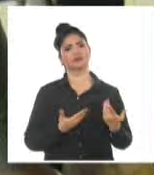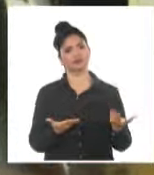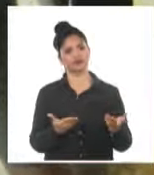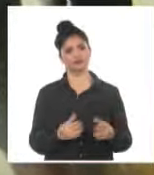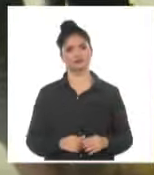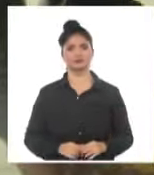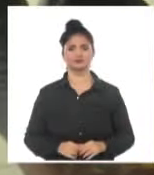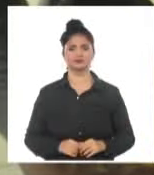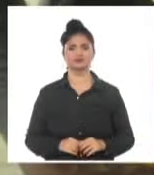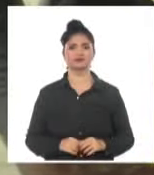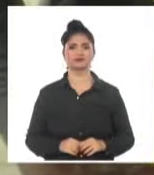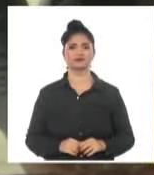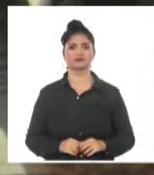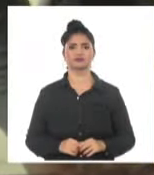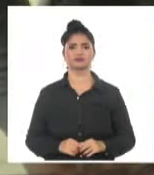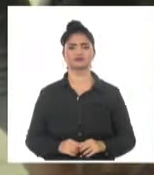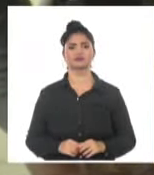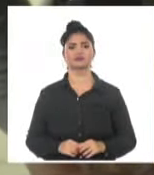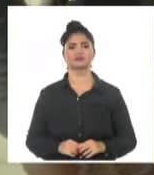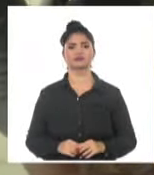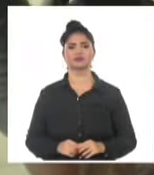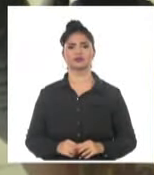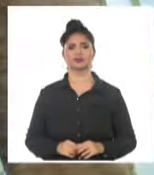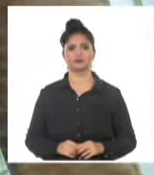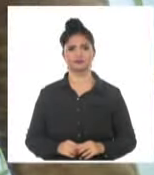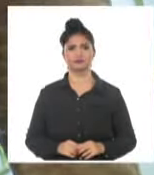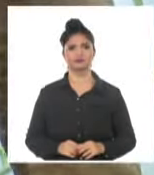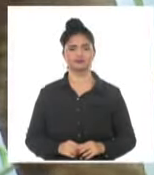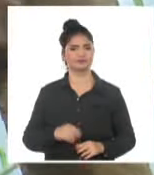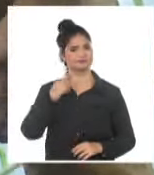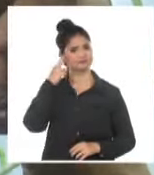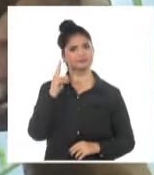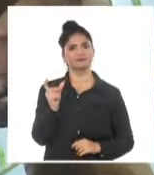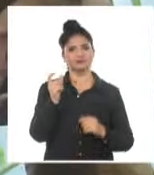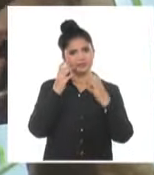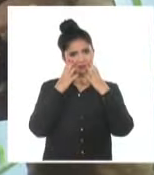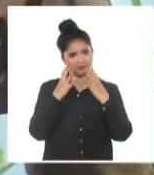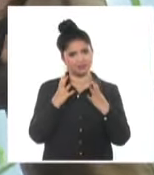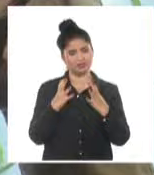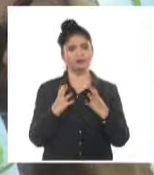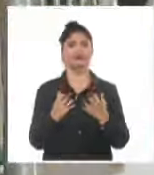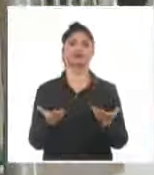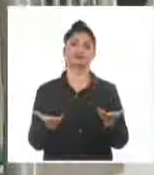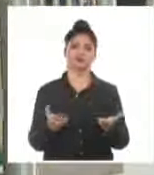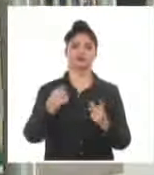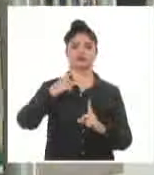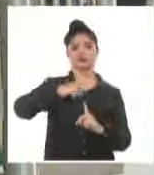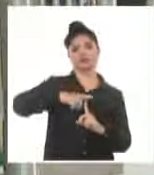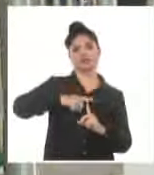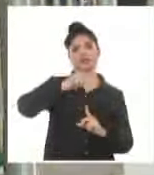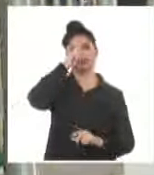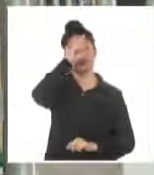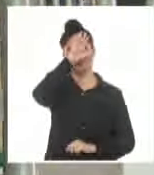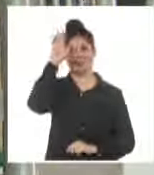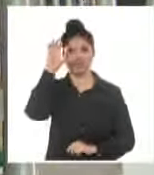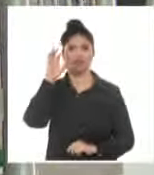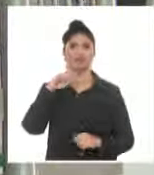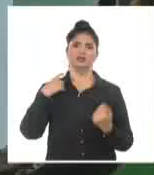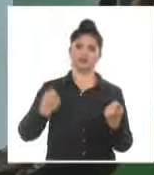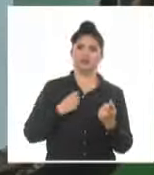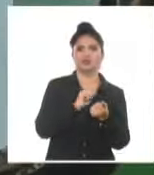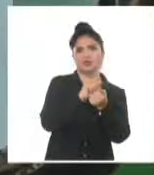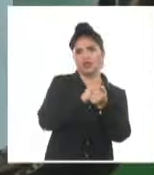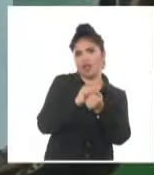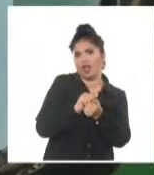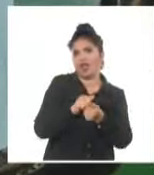nosotros. No fue en saludo a este centenario, pero vale destacar que los técnicos del hospital lograron rescatar los